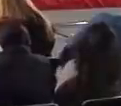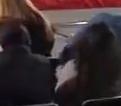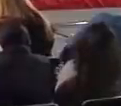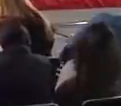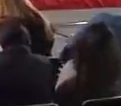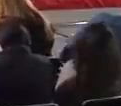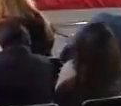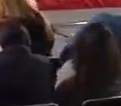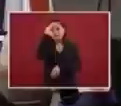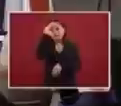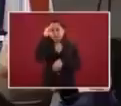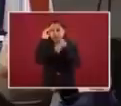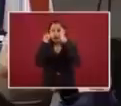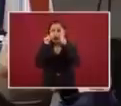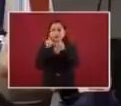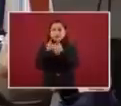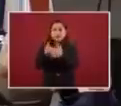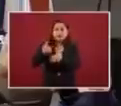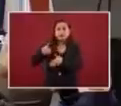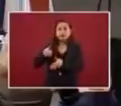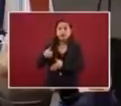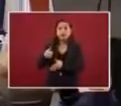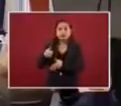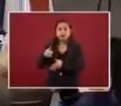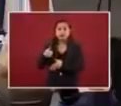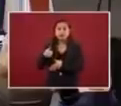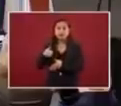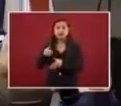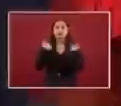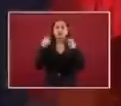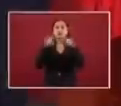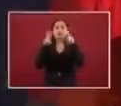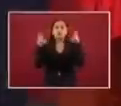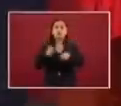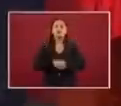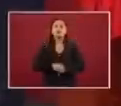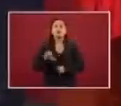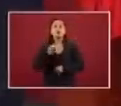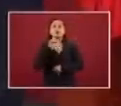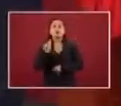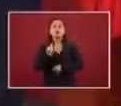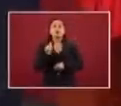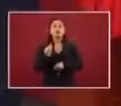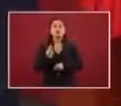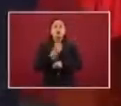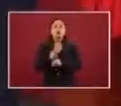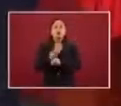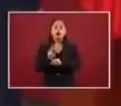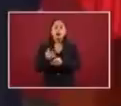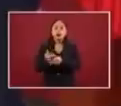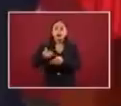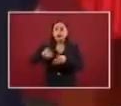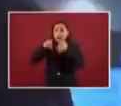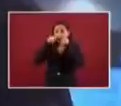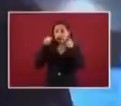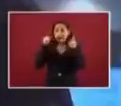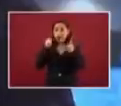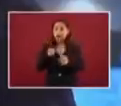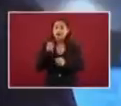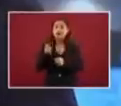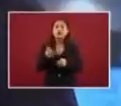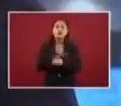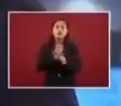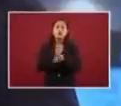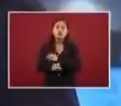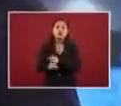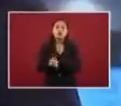dos videos en donde aparece recibiendo paquetes de dinero. La denuncia la hace contra quien resulta responsable, pero